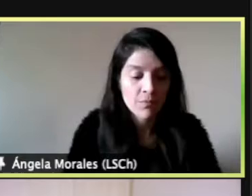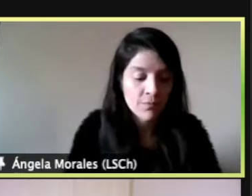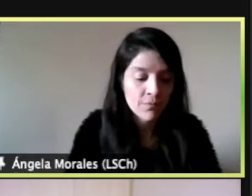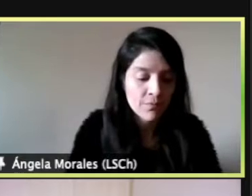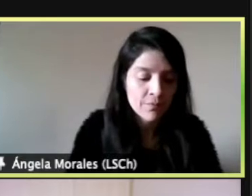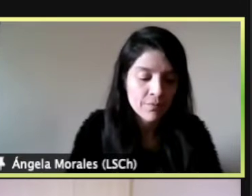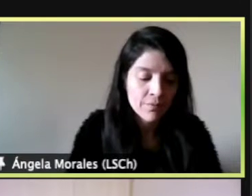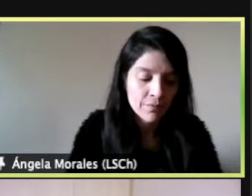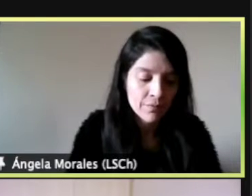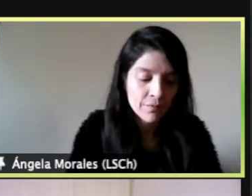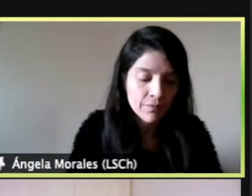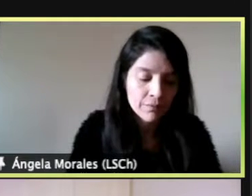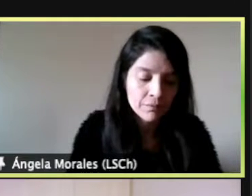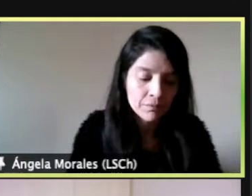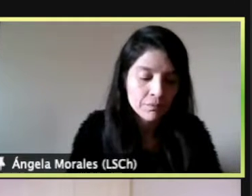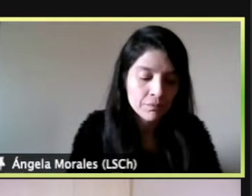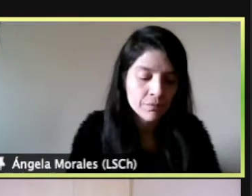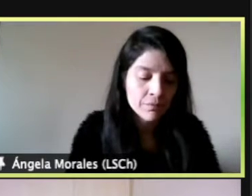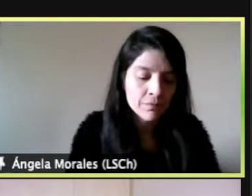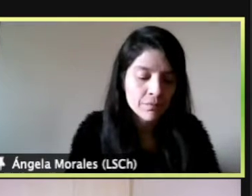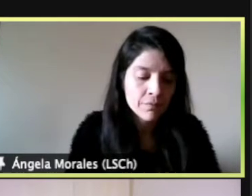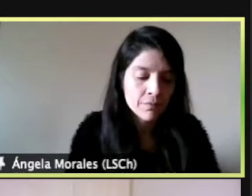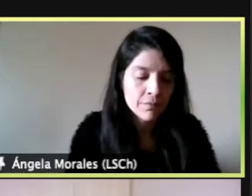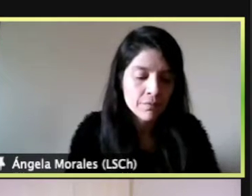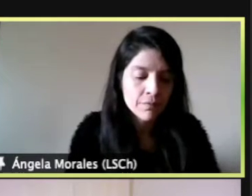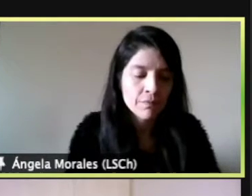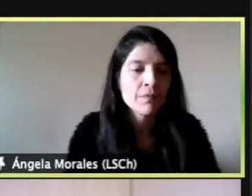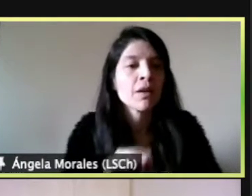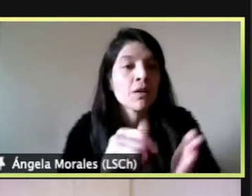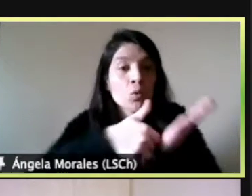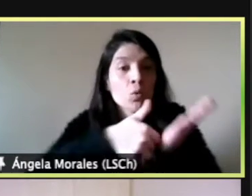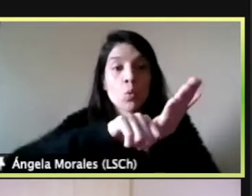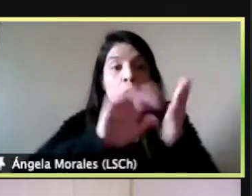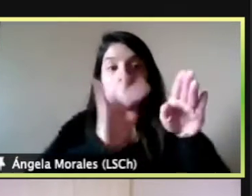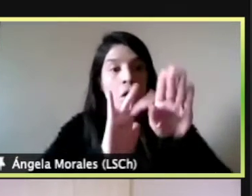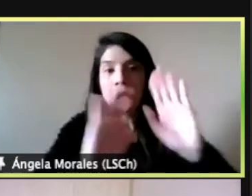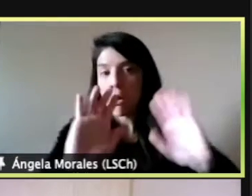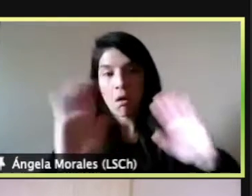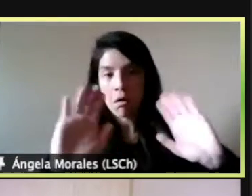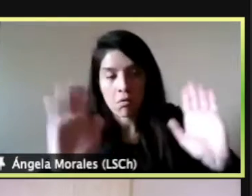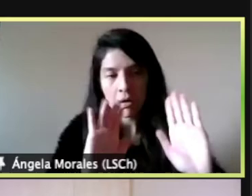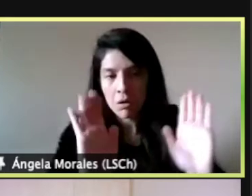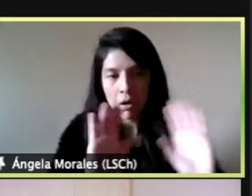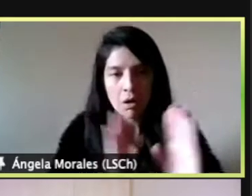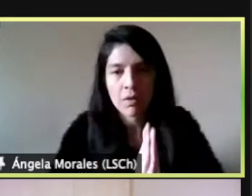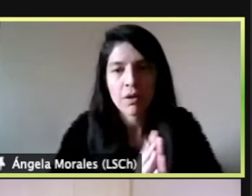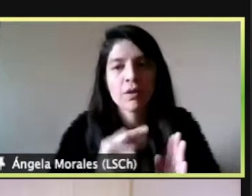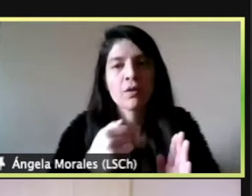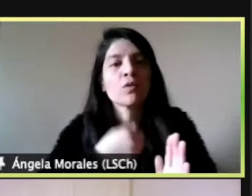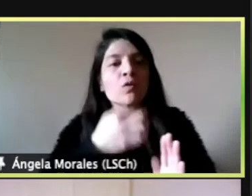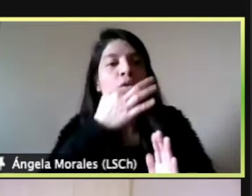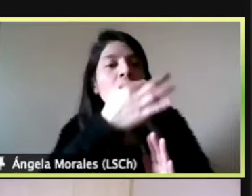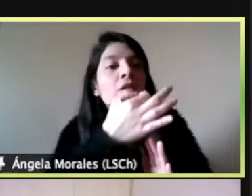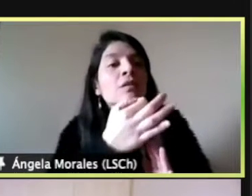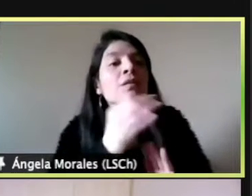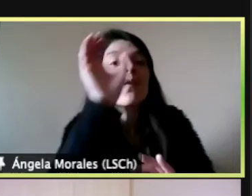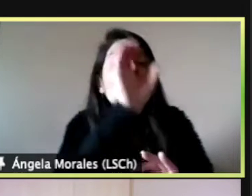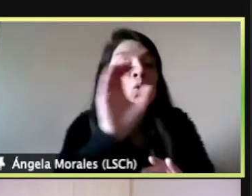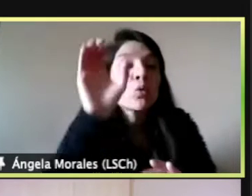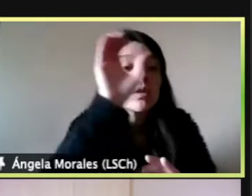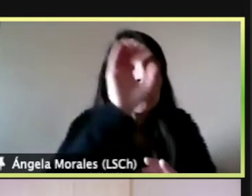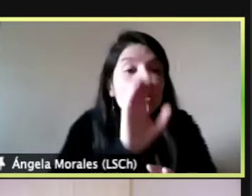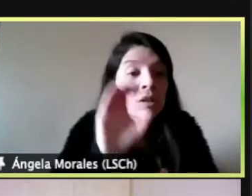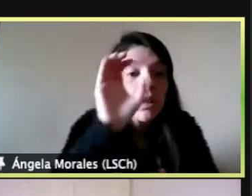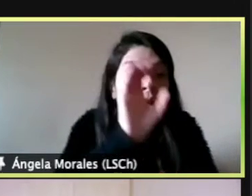En el root lo voy a dejar vacío por ahora. Voy a decir entonces que voy a utilizar buscar B, en este